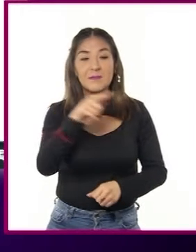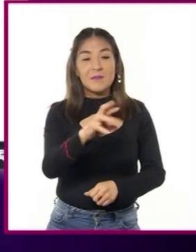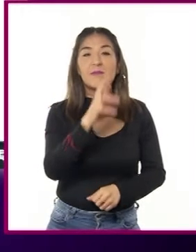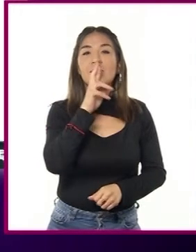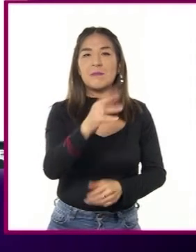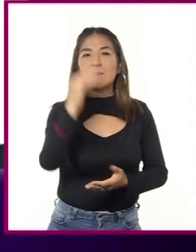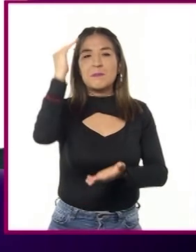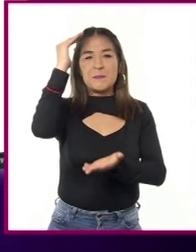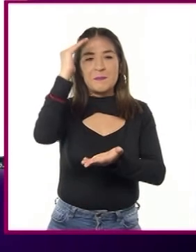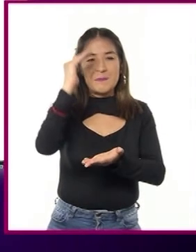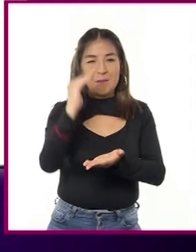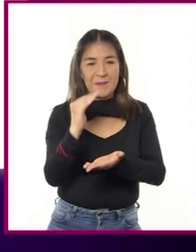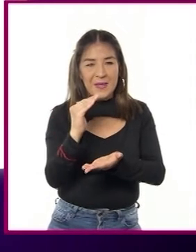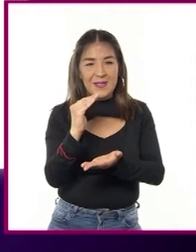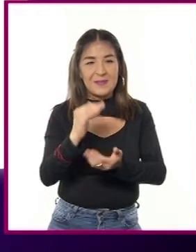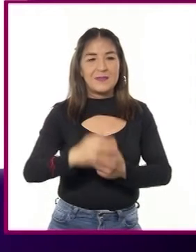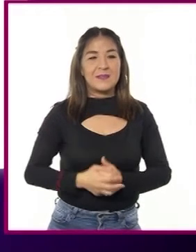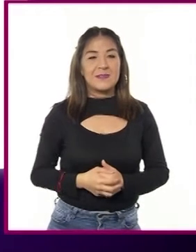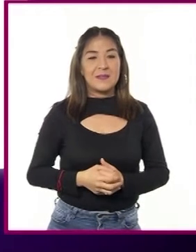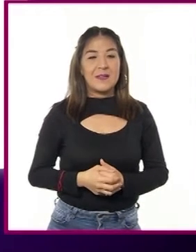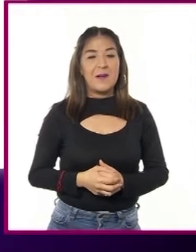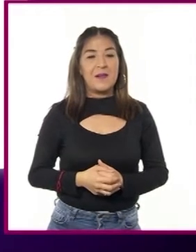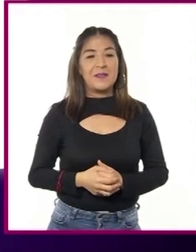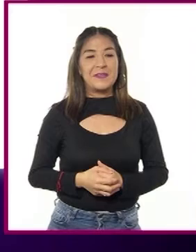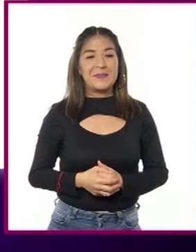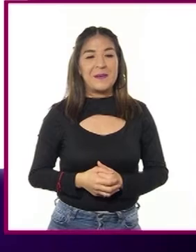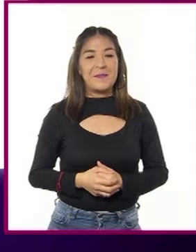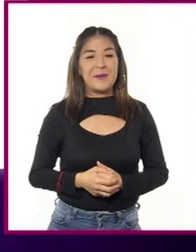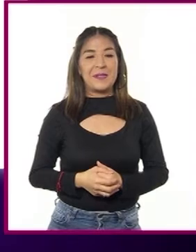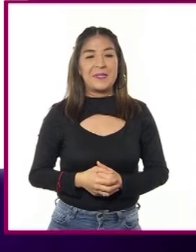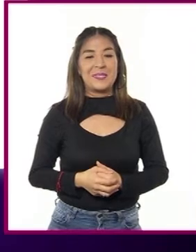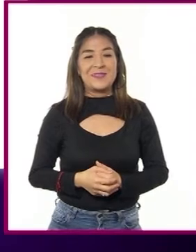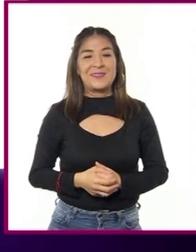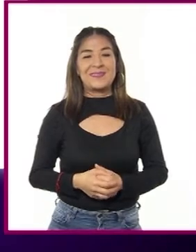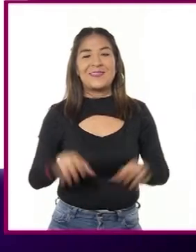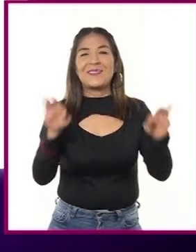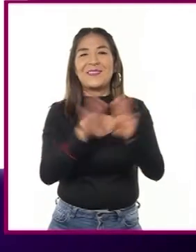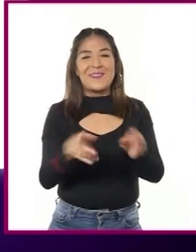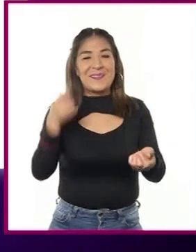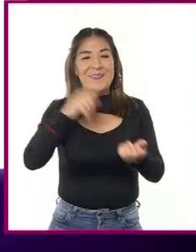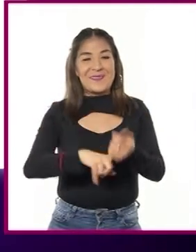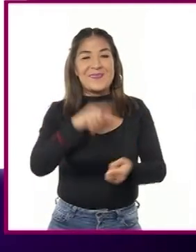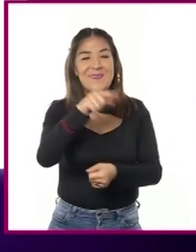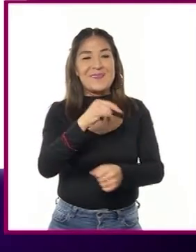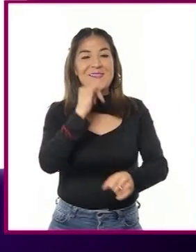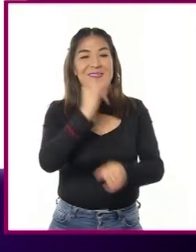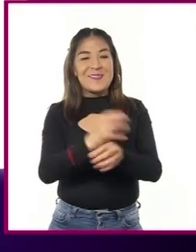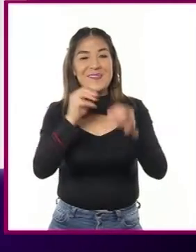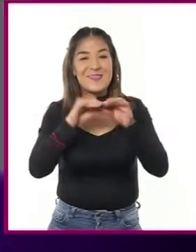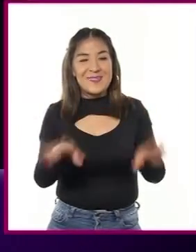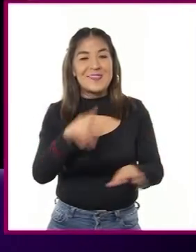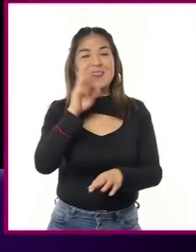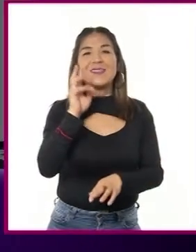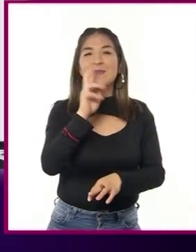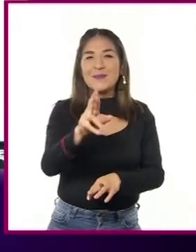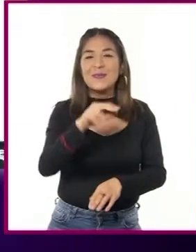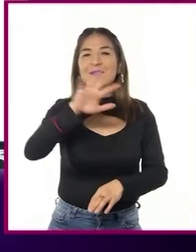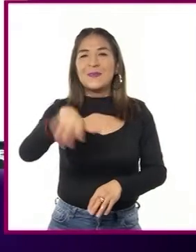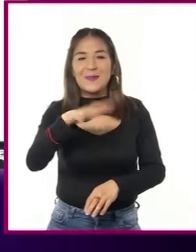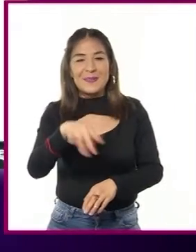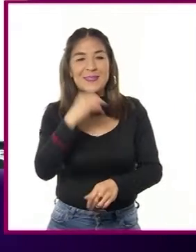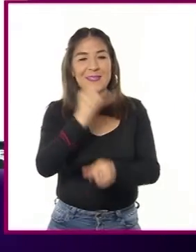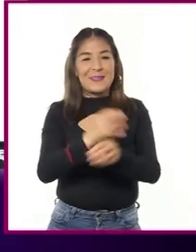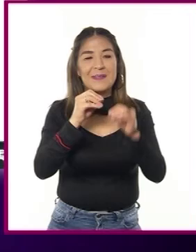totales disminuyó considerablemente. También es posible indicar que solo en algunas redes sociales se haga la búsqueda.